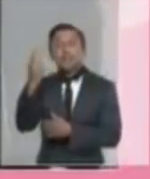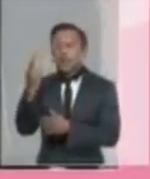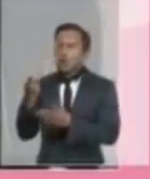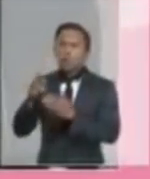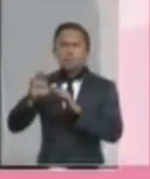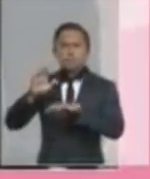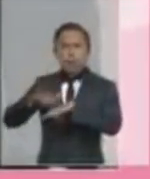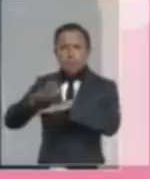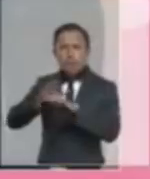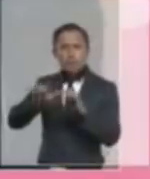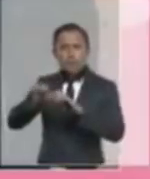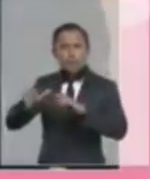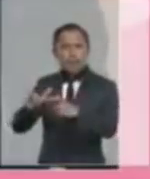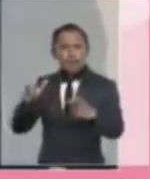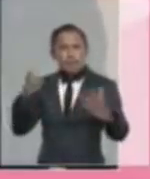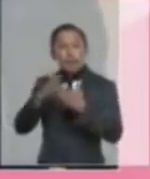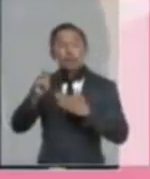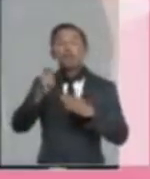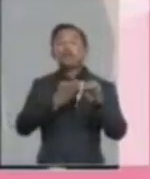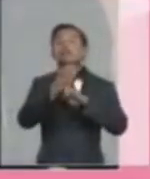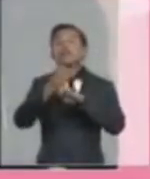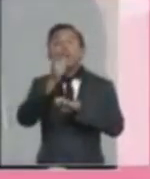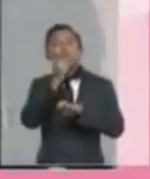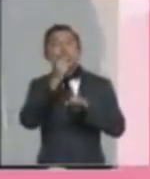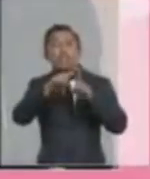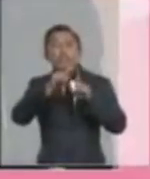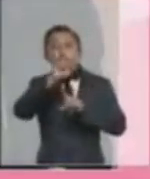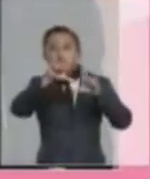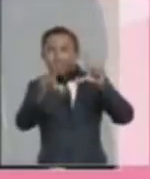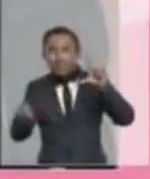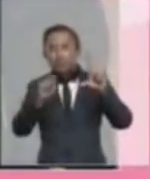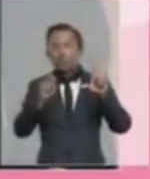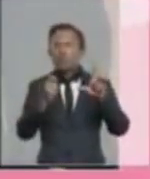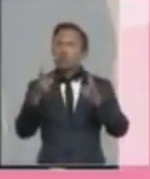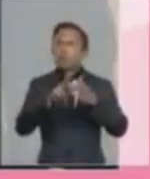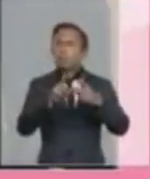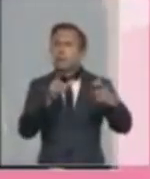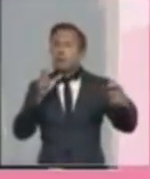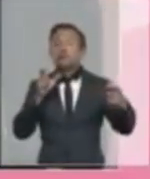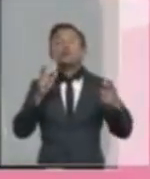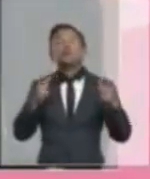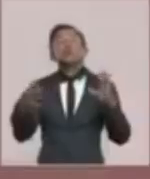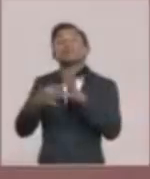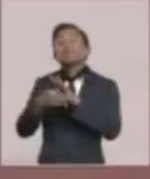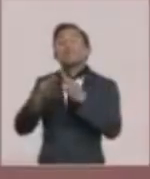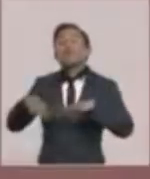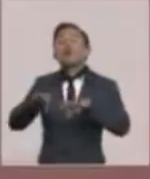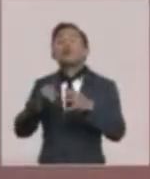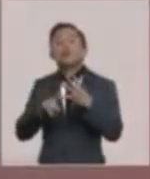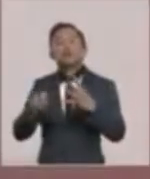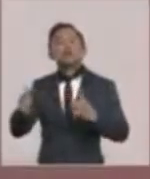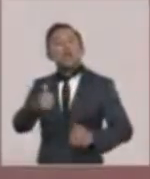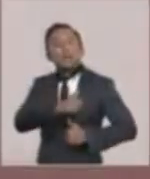a todas las policías del país y algo muy importante, seguir apoyándonos en el Ejército y en la Marina hasta en